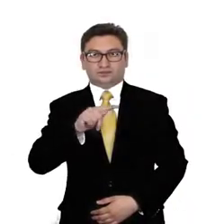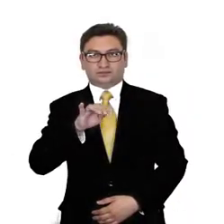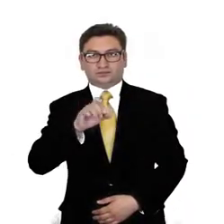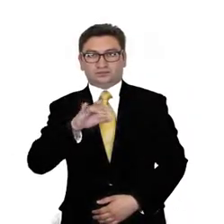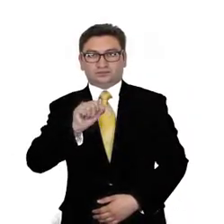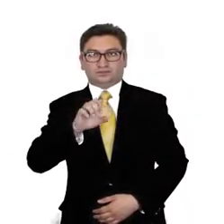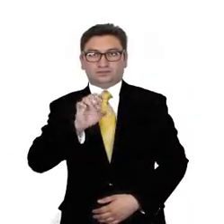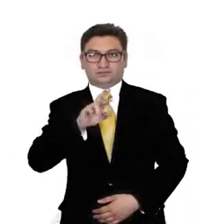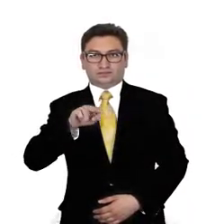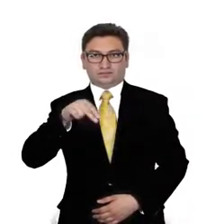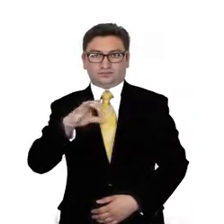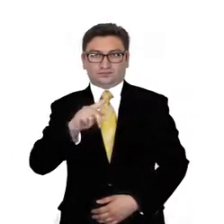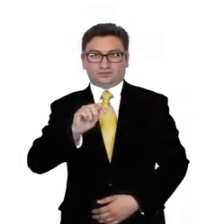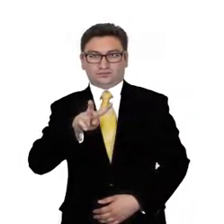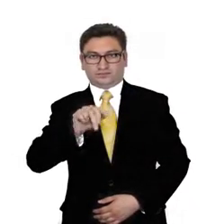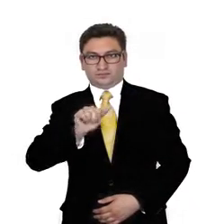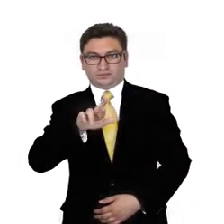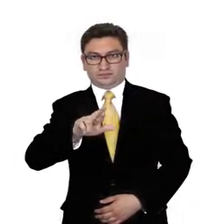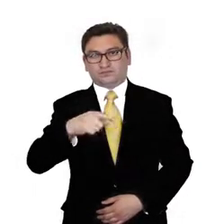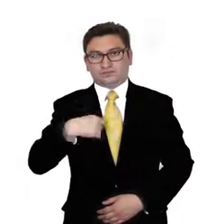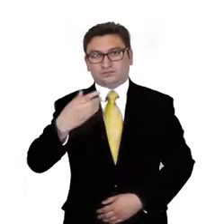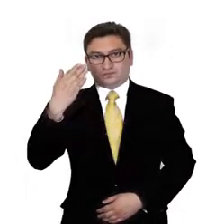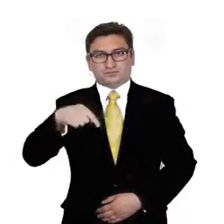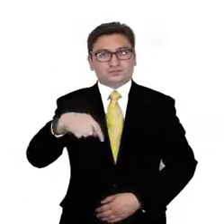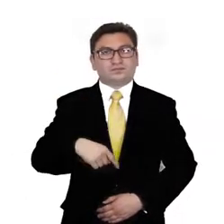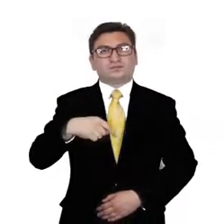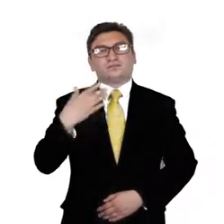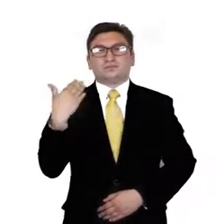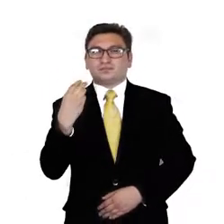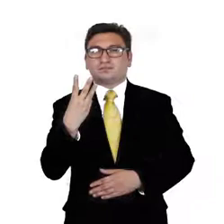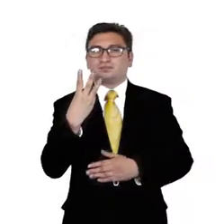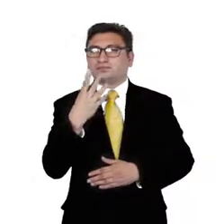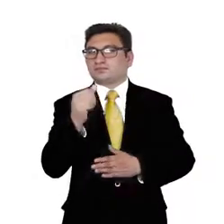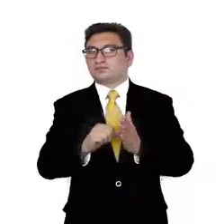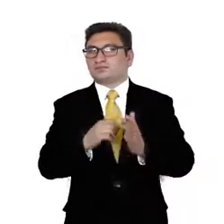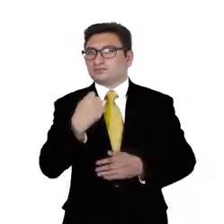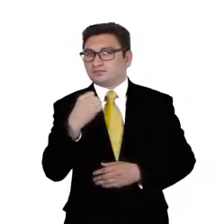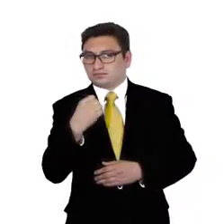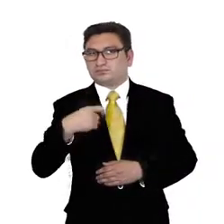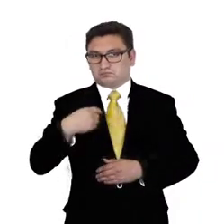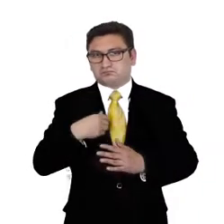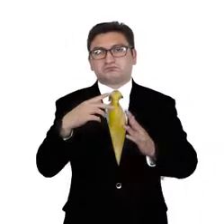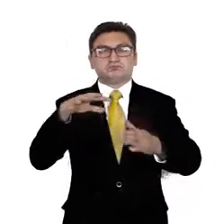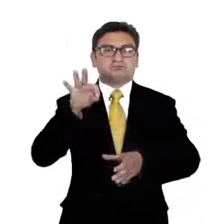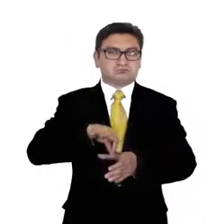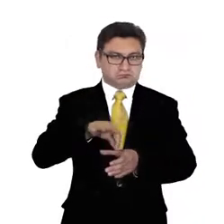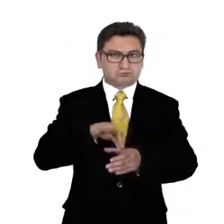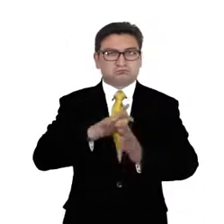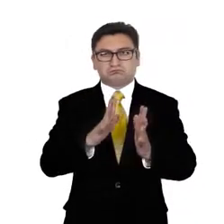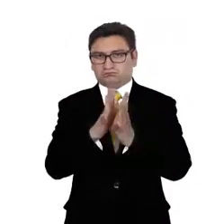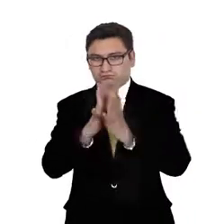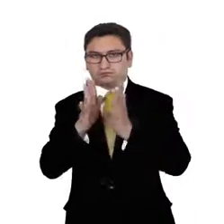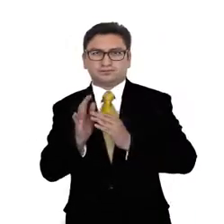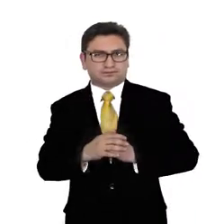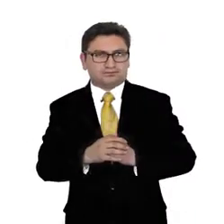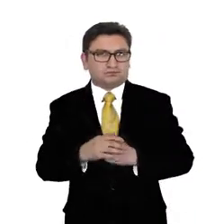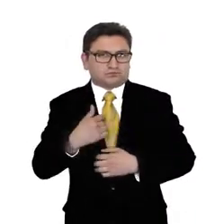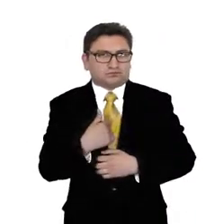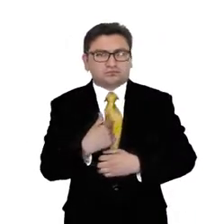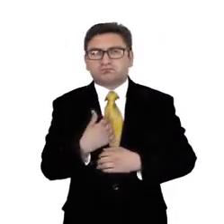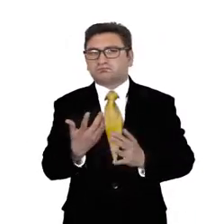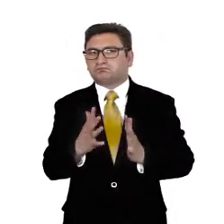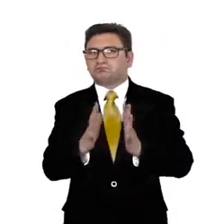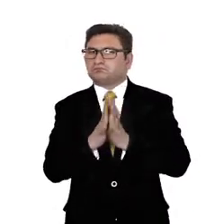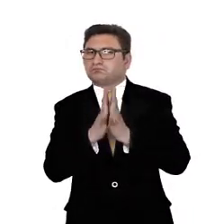llamo María Teresa Serrano Torral. Yo participé en las votaciones de este 3 de septiembre, que fueron de